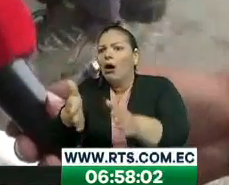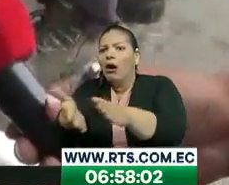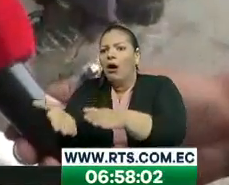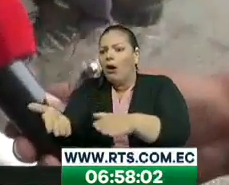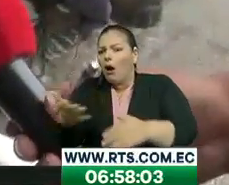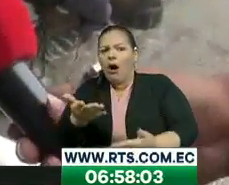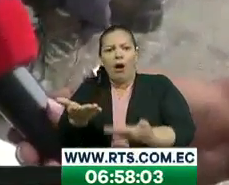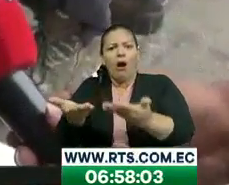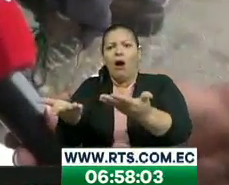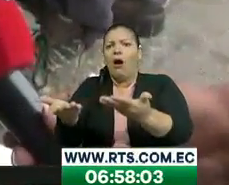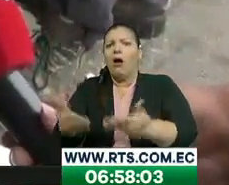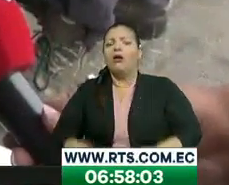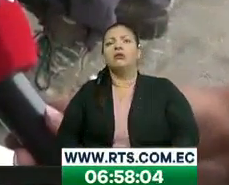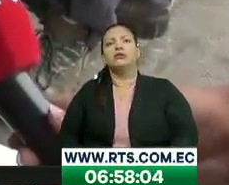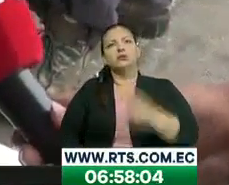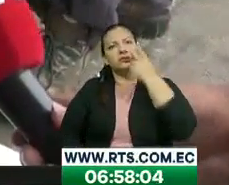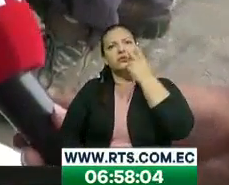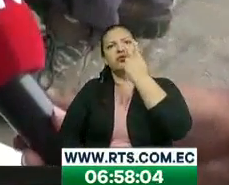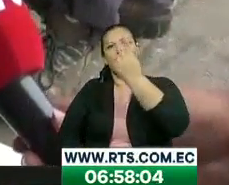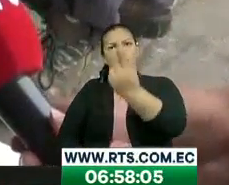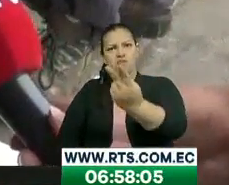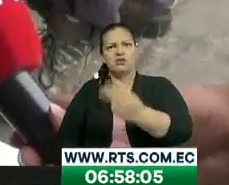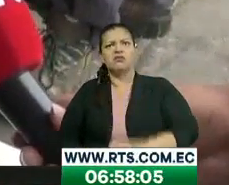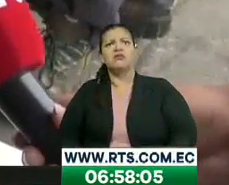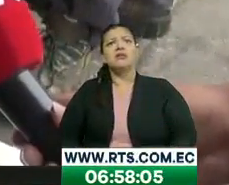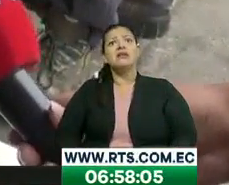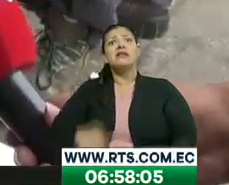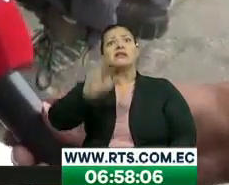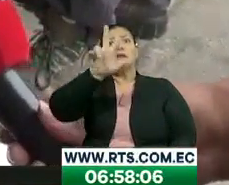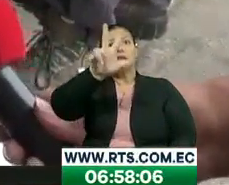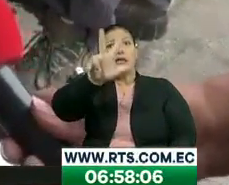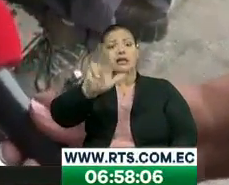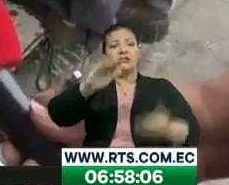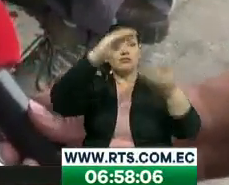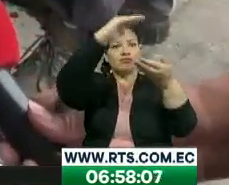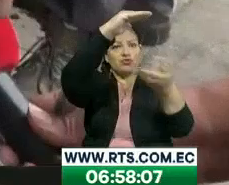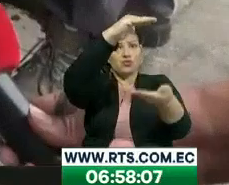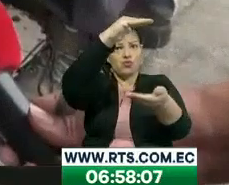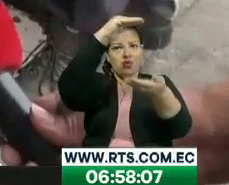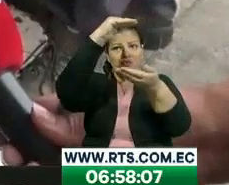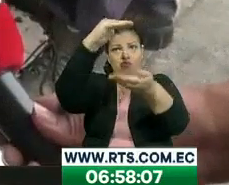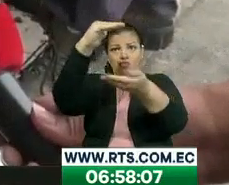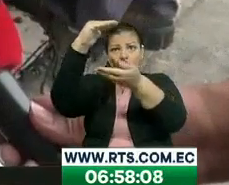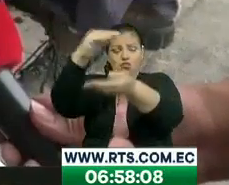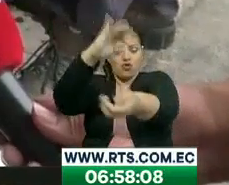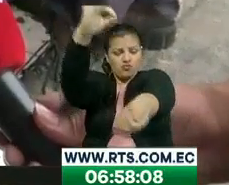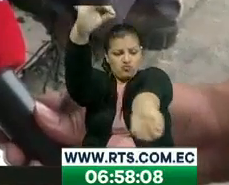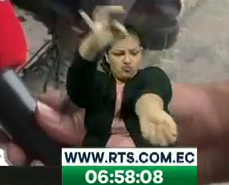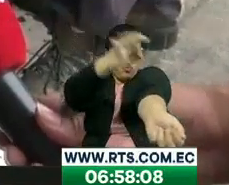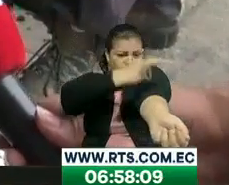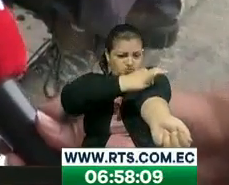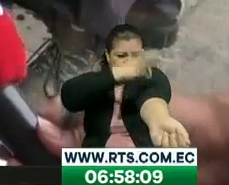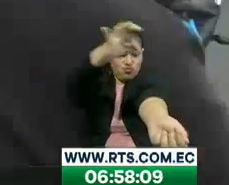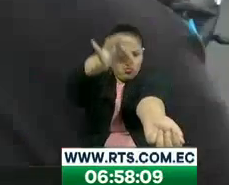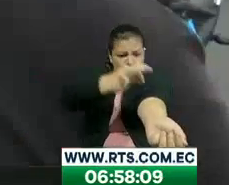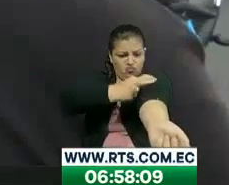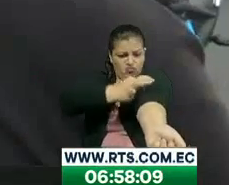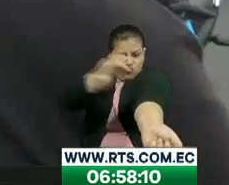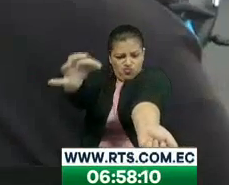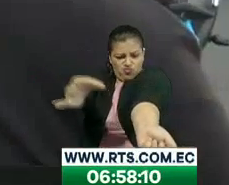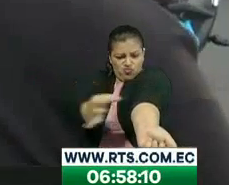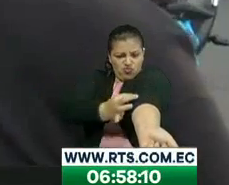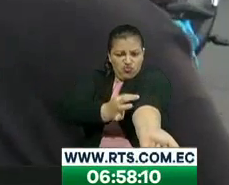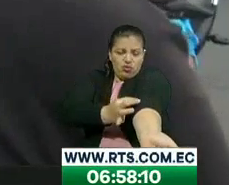cosa con suero. Tiene los sueros, tiene tres lo que, un suero, una funda negra y otra cosa ahí. Y la